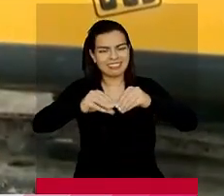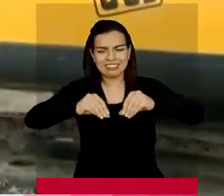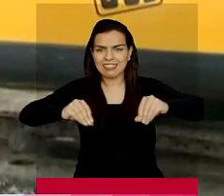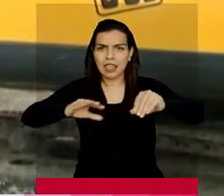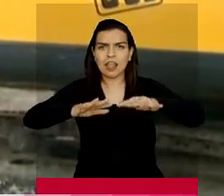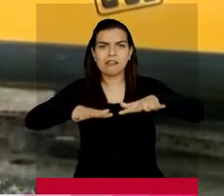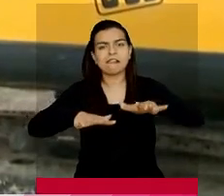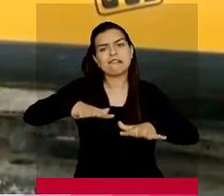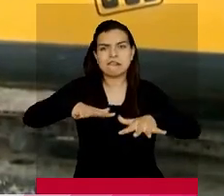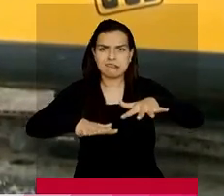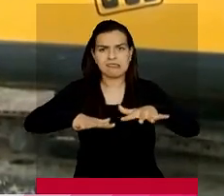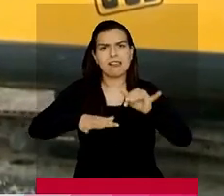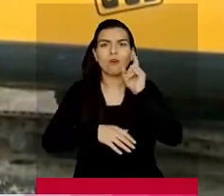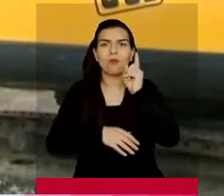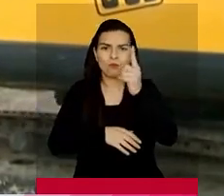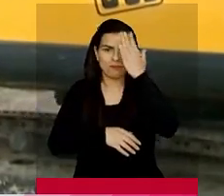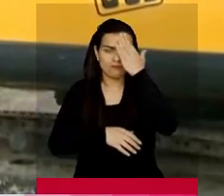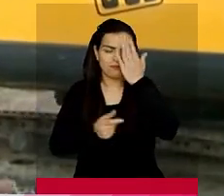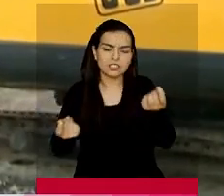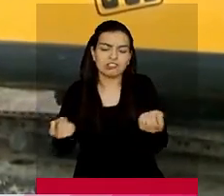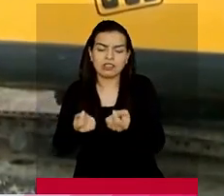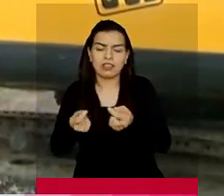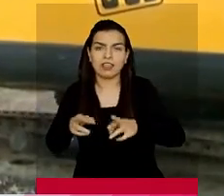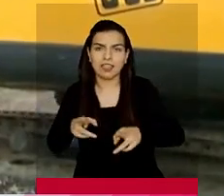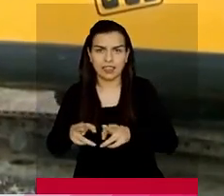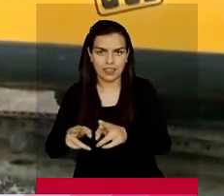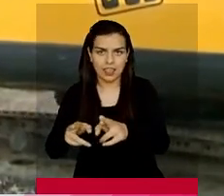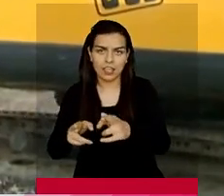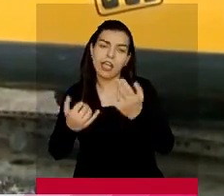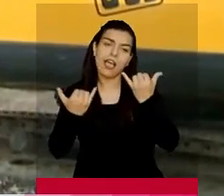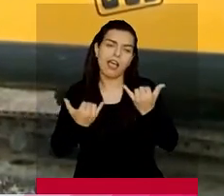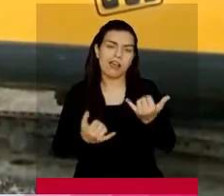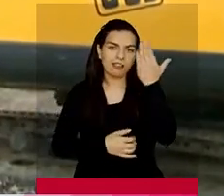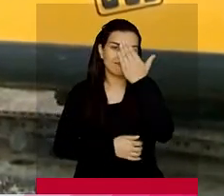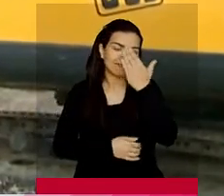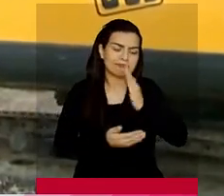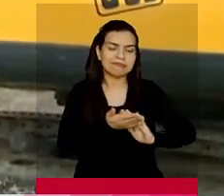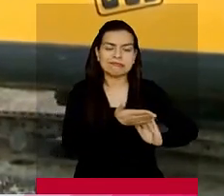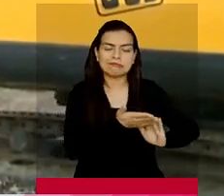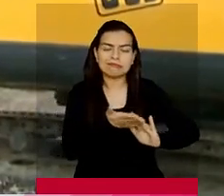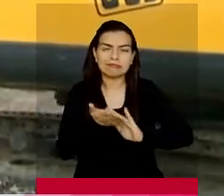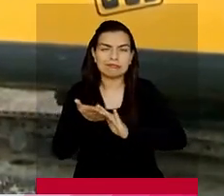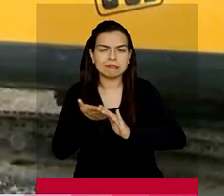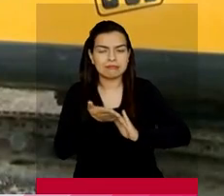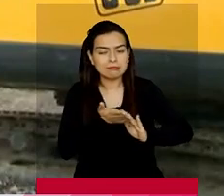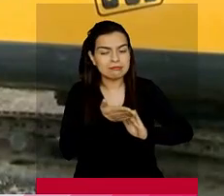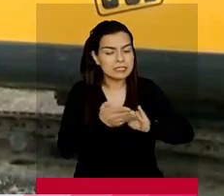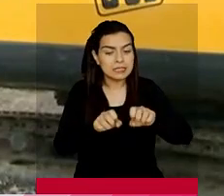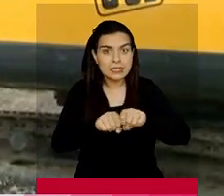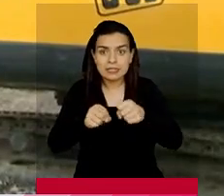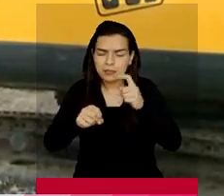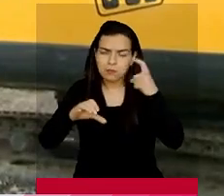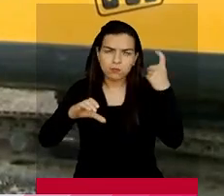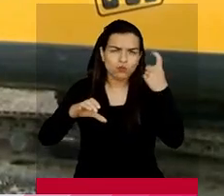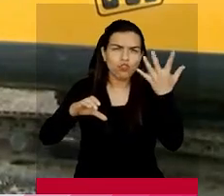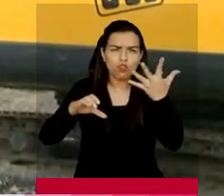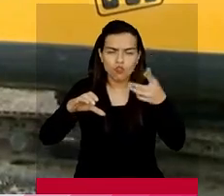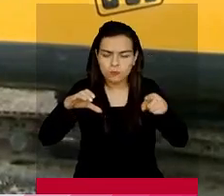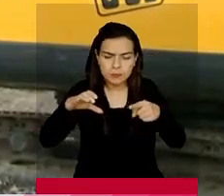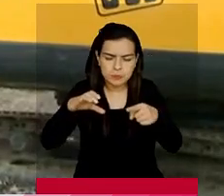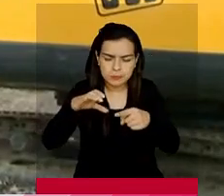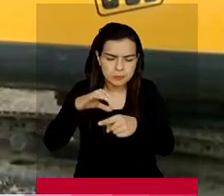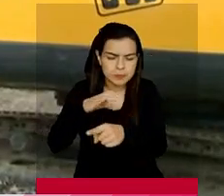muy cerca de la ronda del río. Así que vamos a trabajar en subsanar el daño, en llegar al punto, identificar la magnitud del mismo